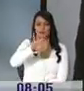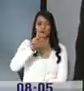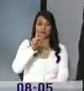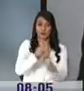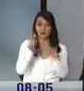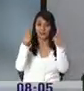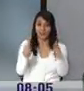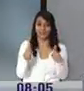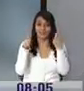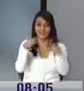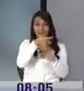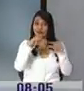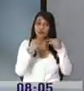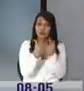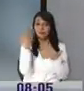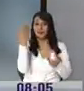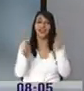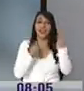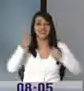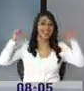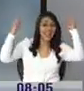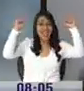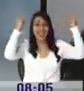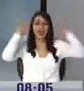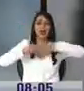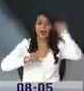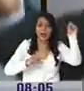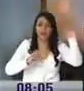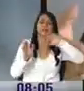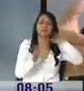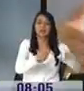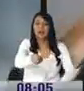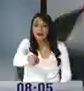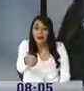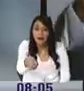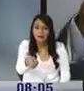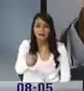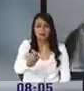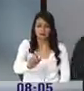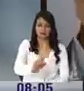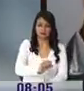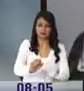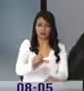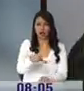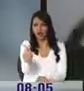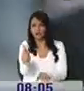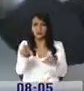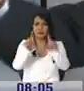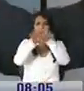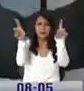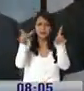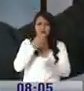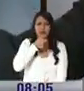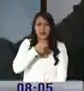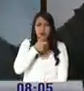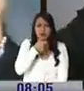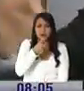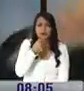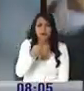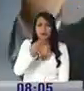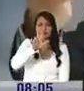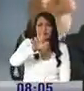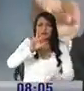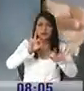esa organización política celebrando el triunfo cambiábamos de canal y otro exolo boca de una que hablaba de 38 puntos que